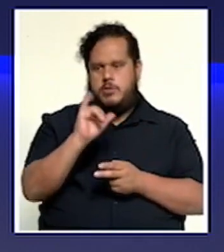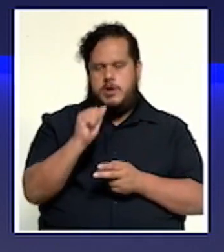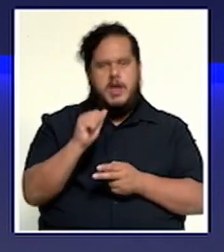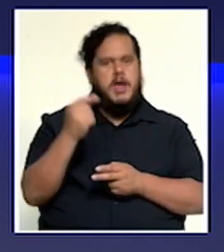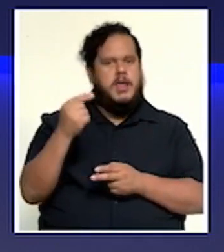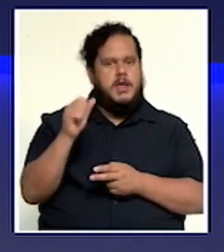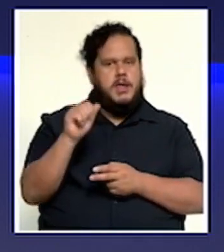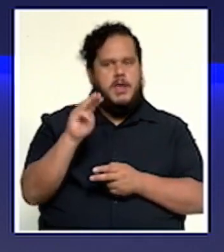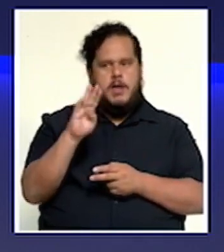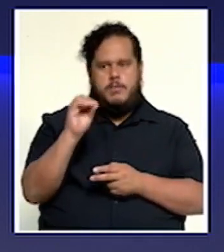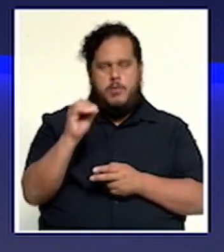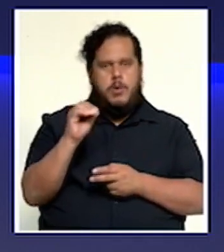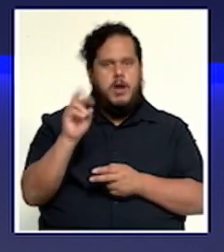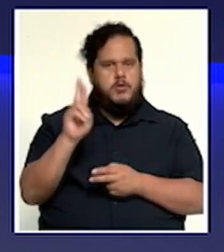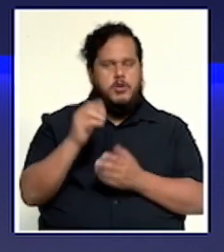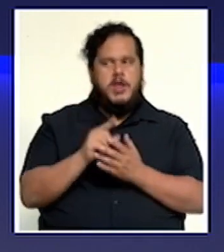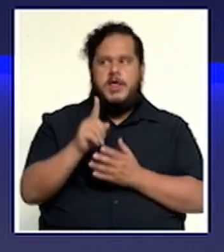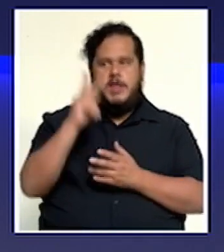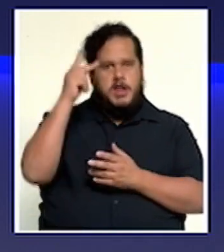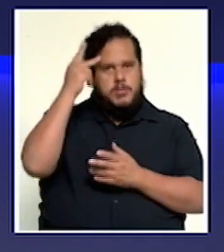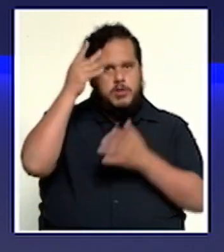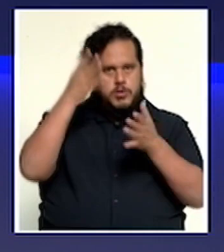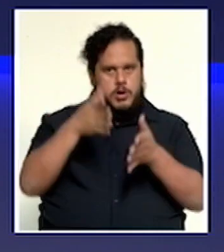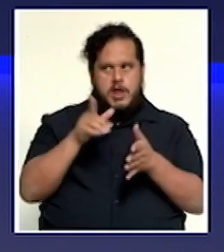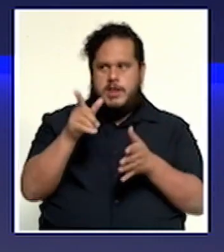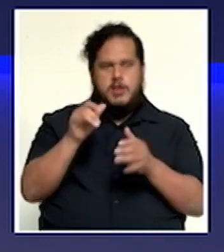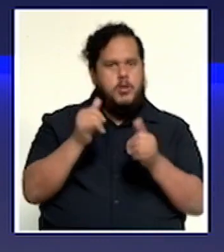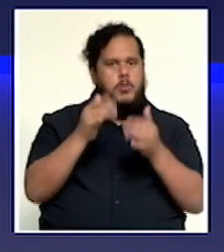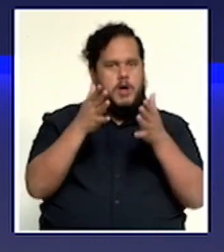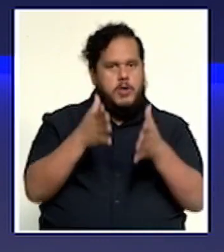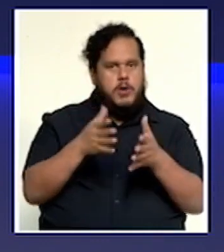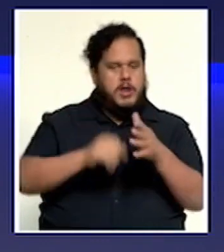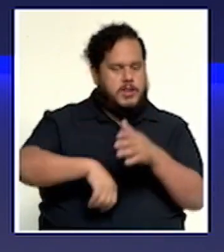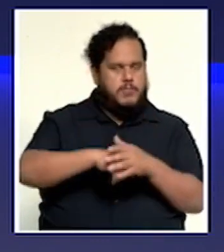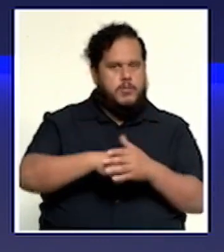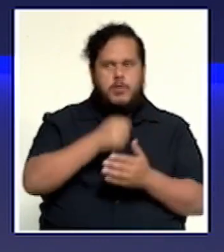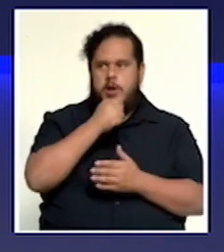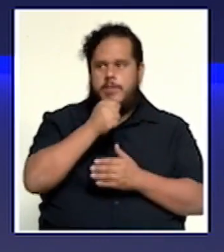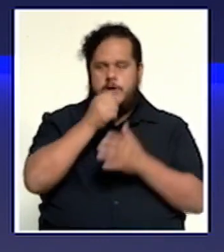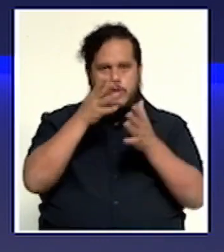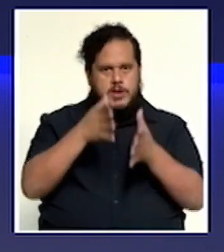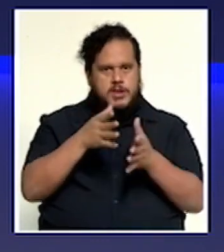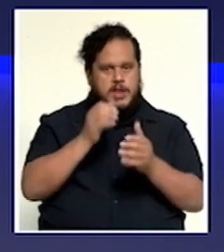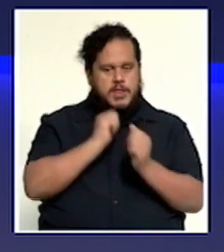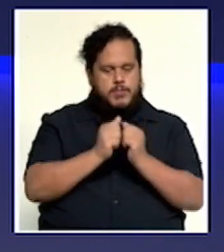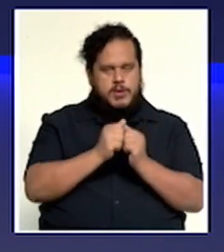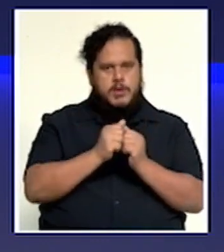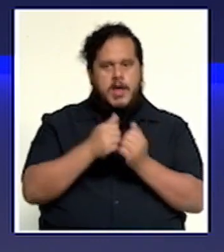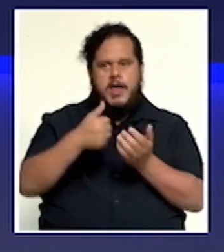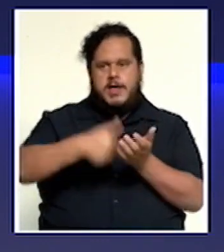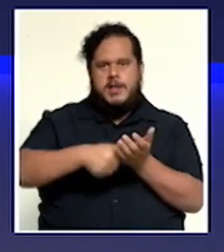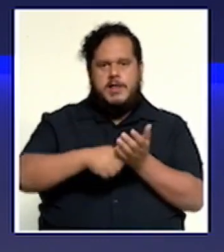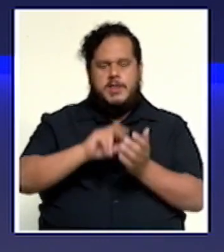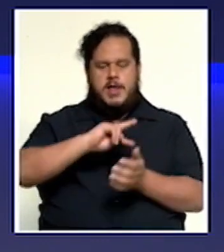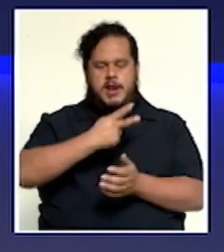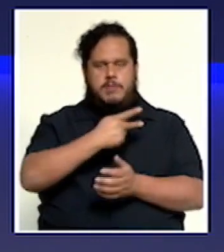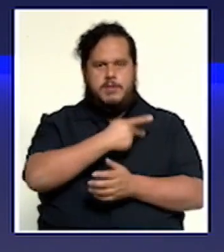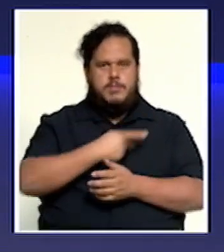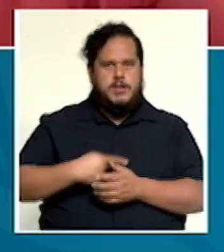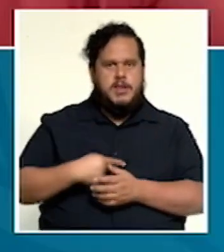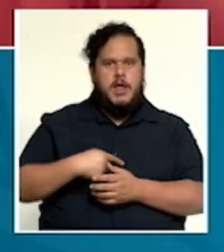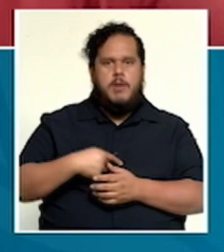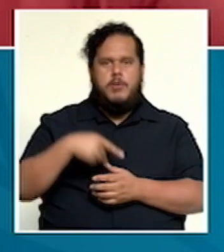es politóloga, ha sido jugadora de fútbol, periodista deportiva y candidata a la vicepresidencia por